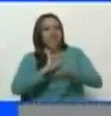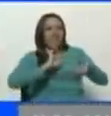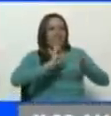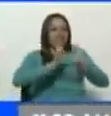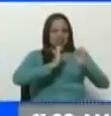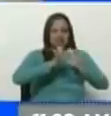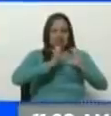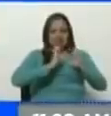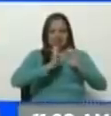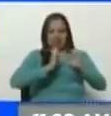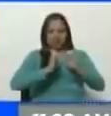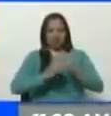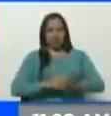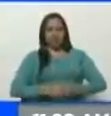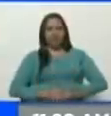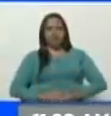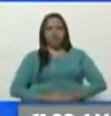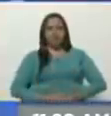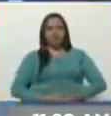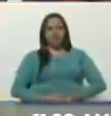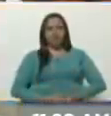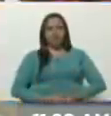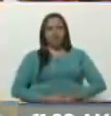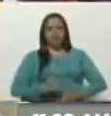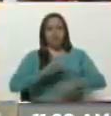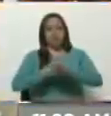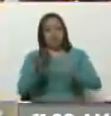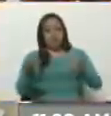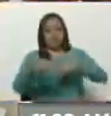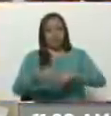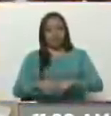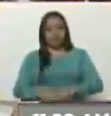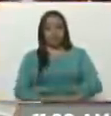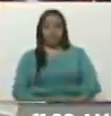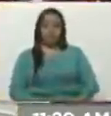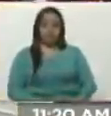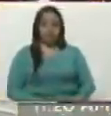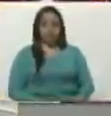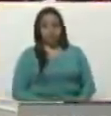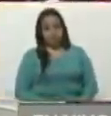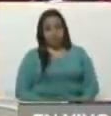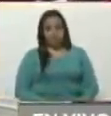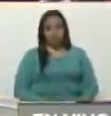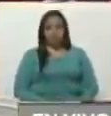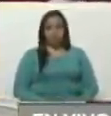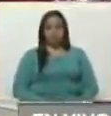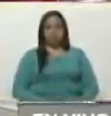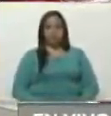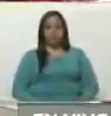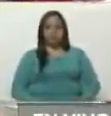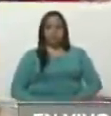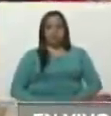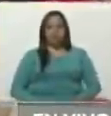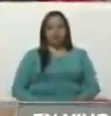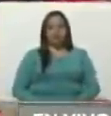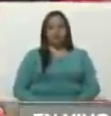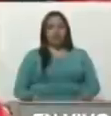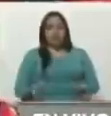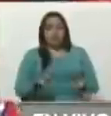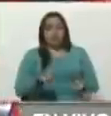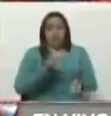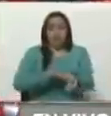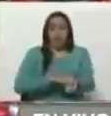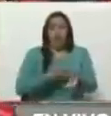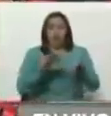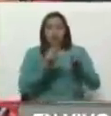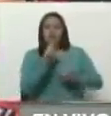temas, porque además lo más terrible del asunto es que muchas veces quienes más